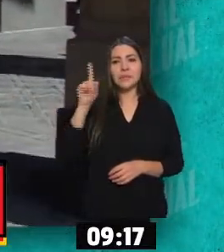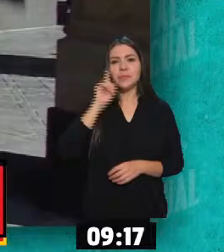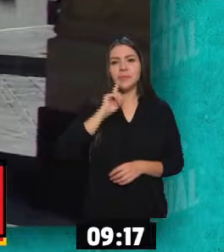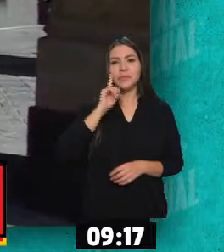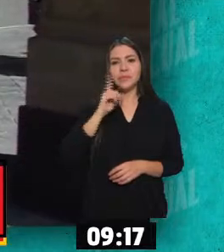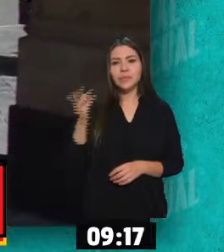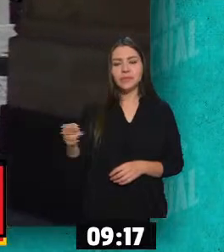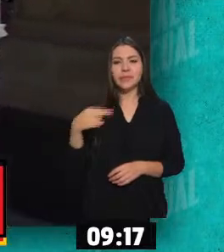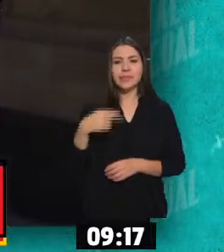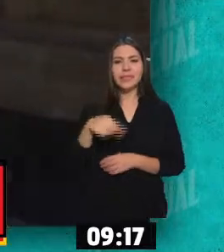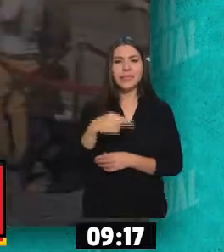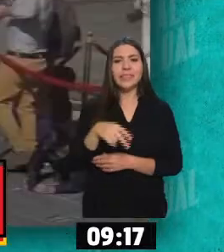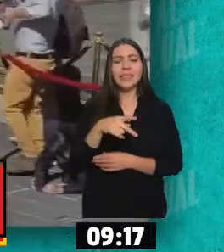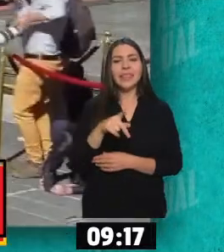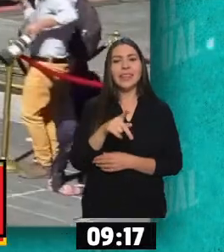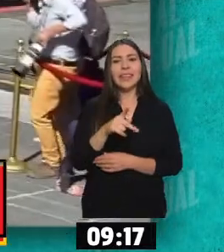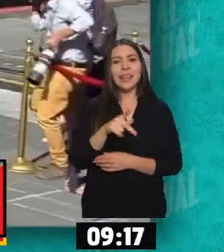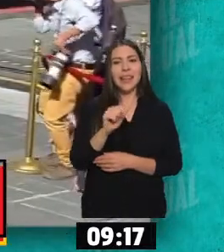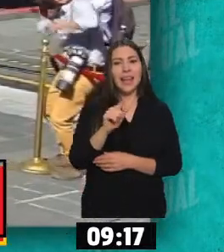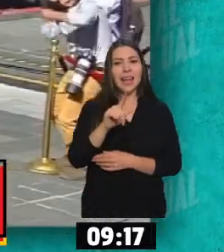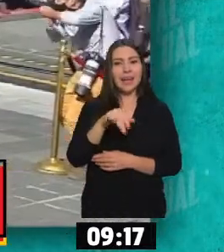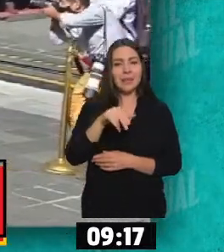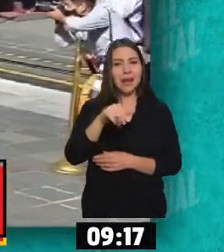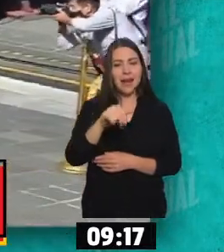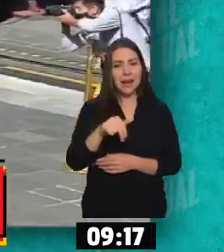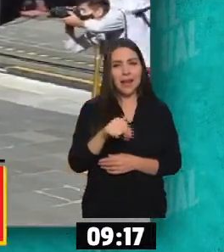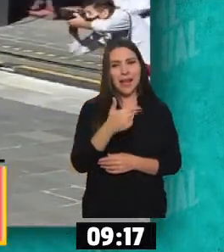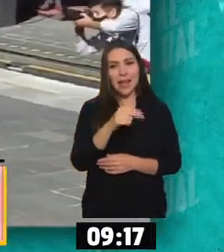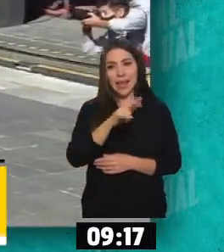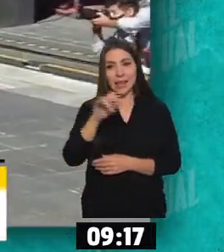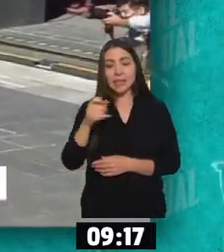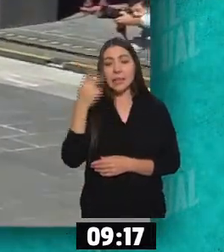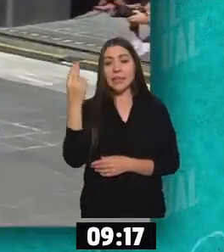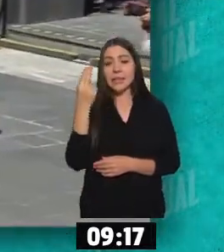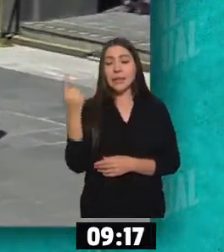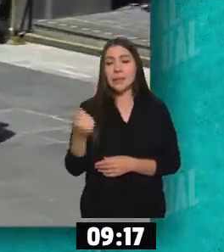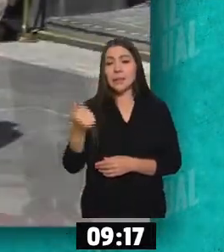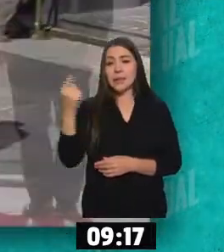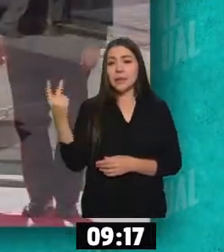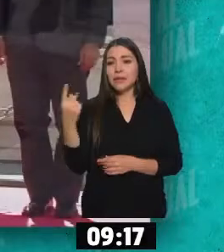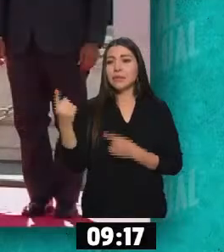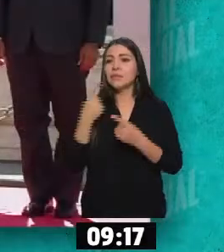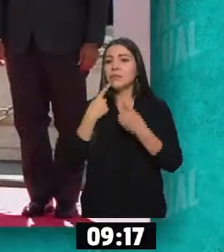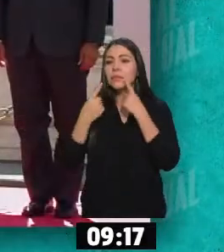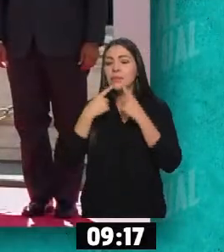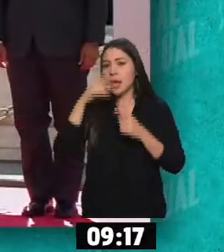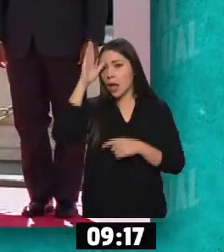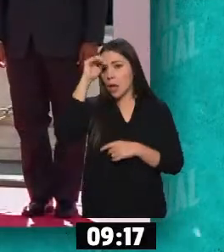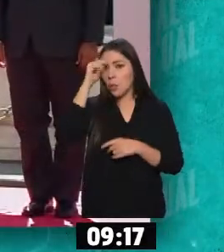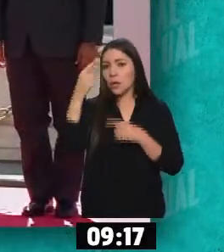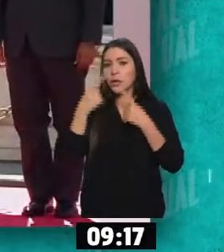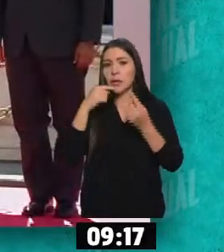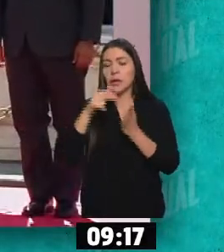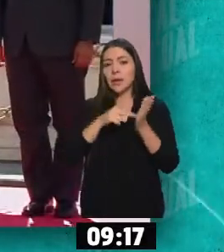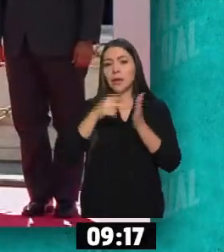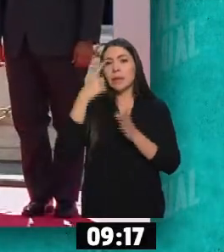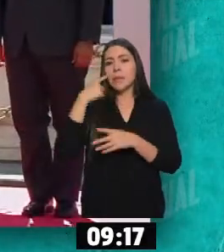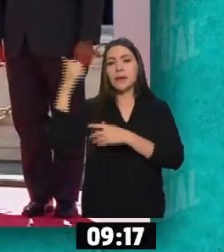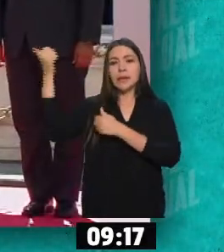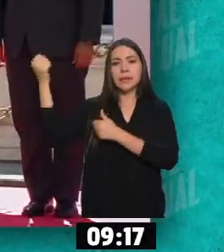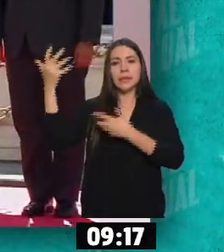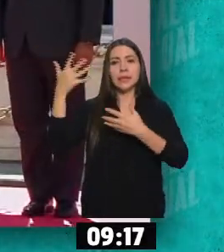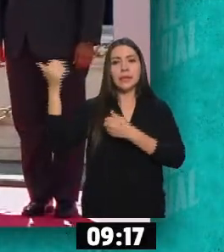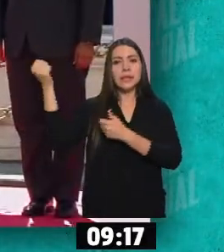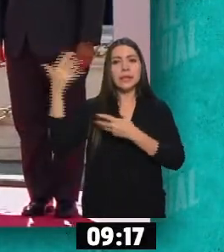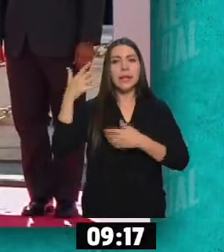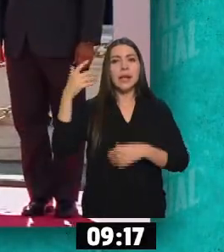Calimana, Harris. Pero ¿qué? ¿Qué? Lo principal va a ser llegar a un acuerdo para que nos manden vacunitas Del norte. del norte.